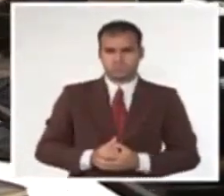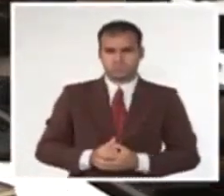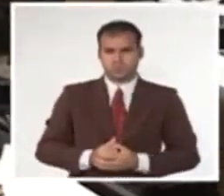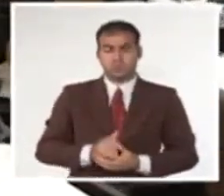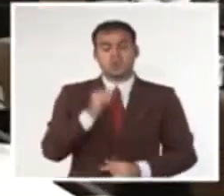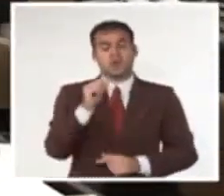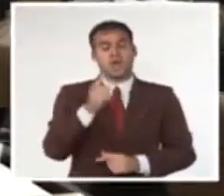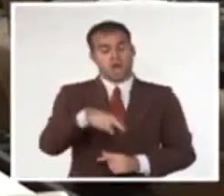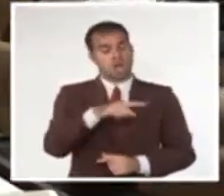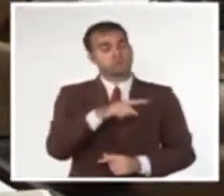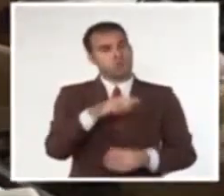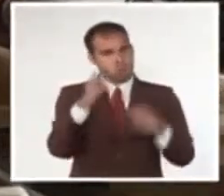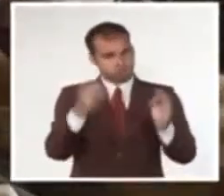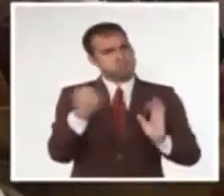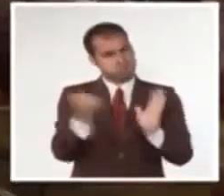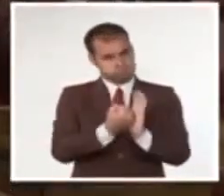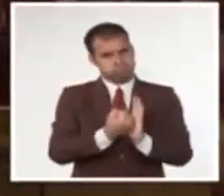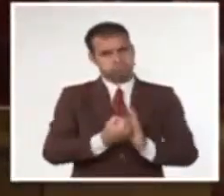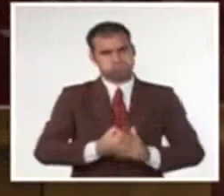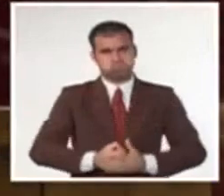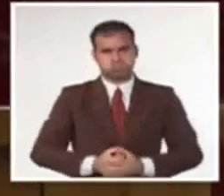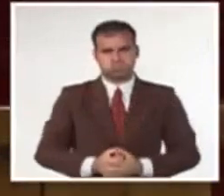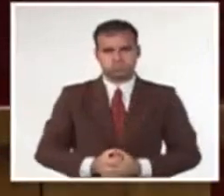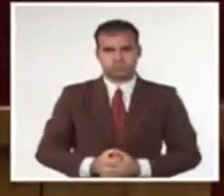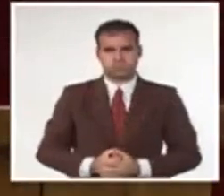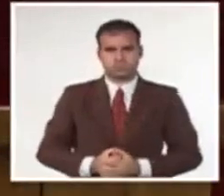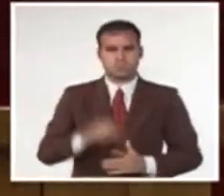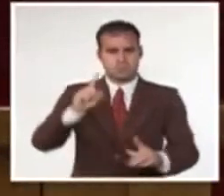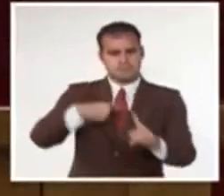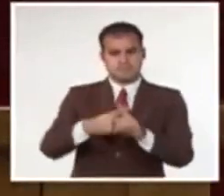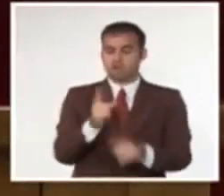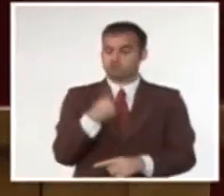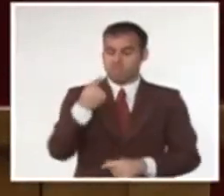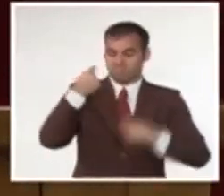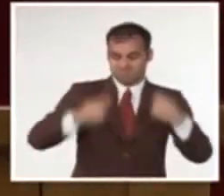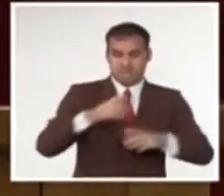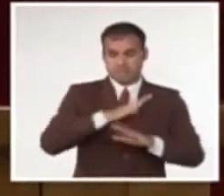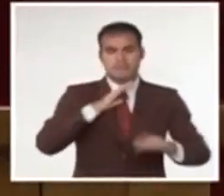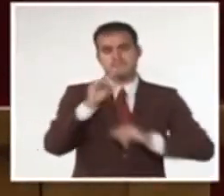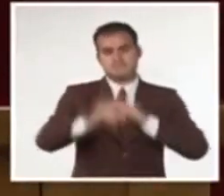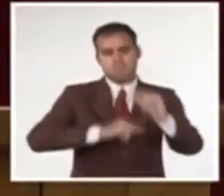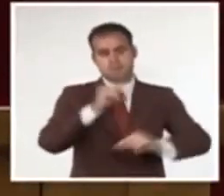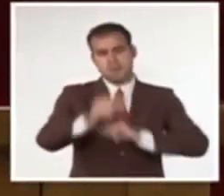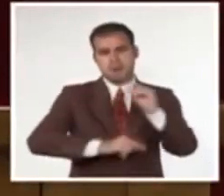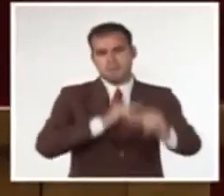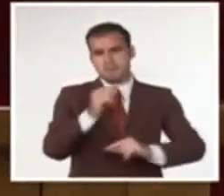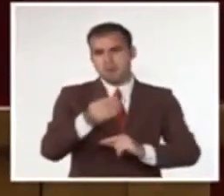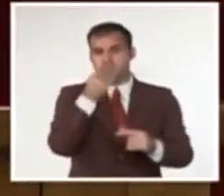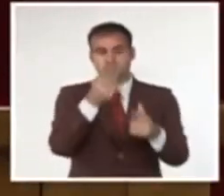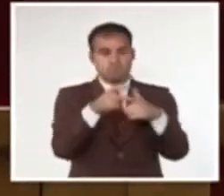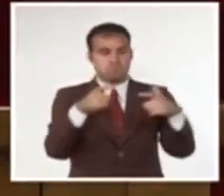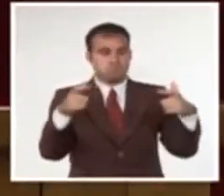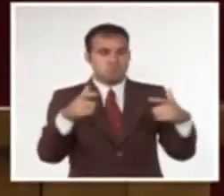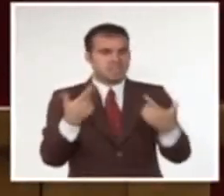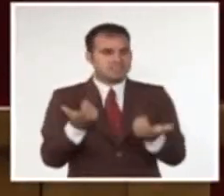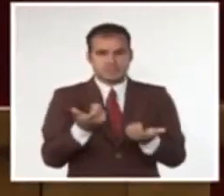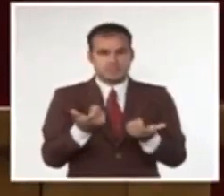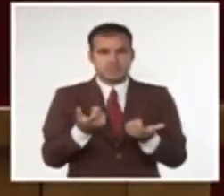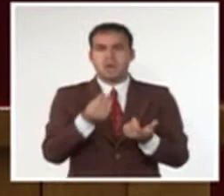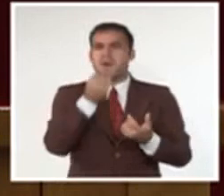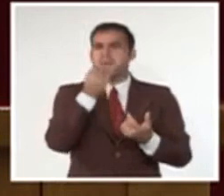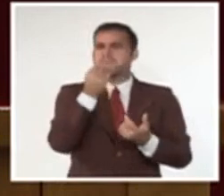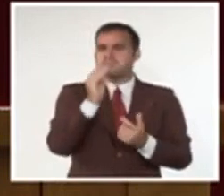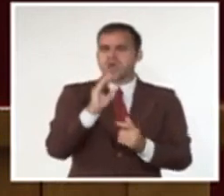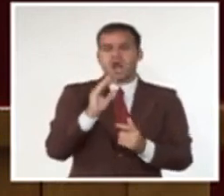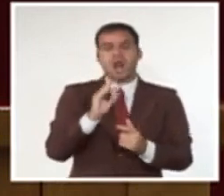personas jurídicas. Se suman las decisiones que hemos venido adoptando para ampliar y flexibilizar las posibilidades de participación